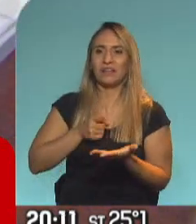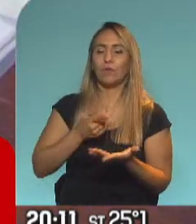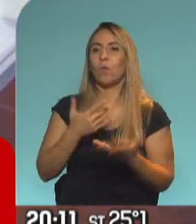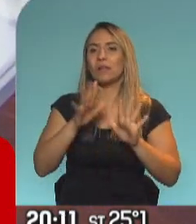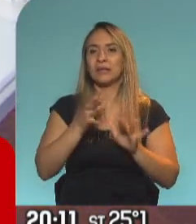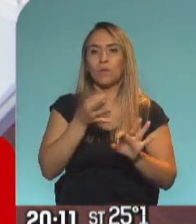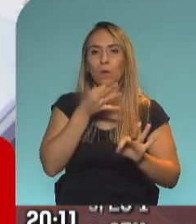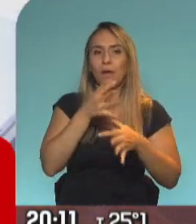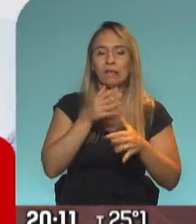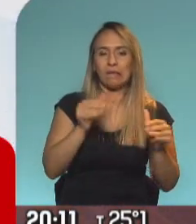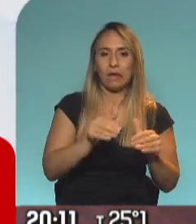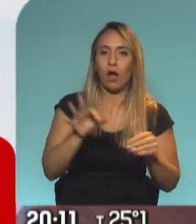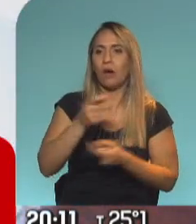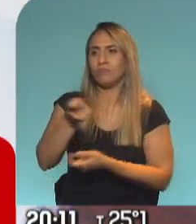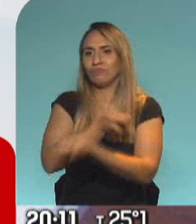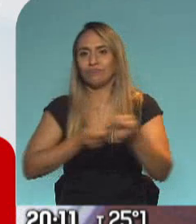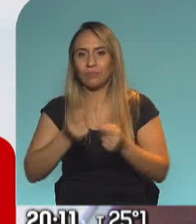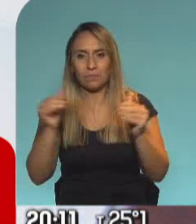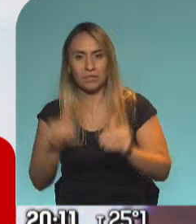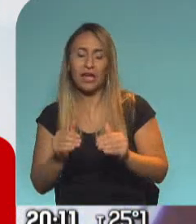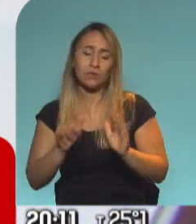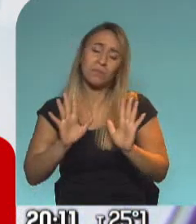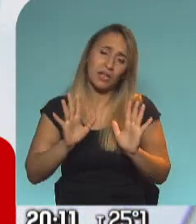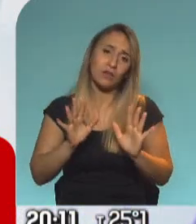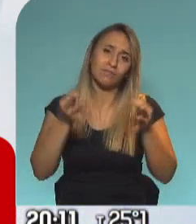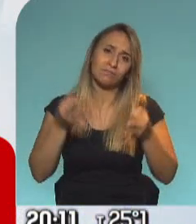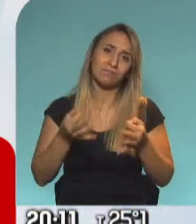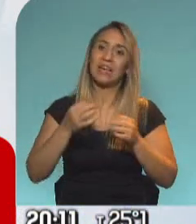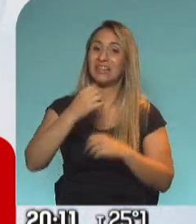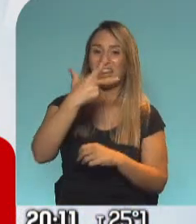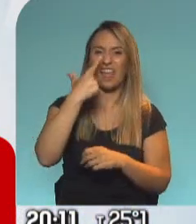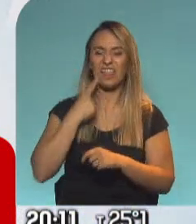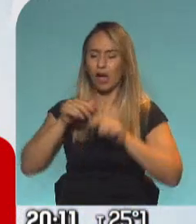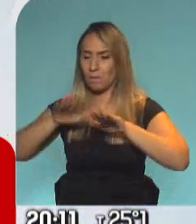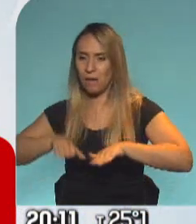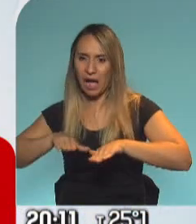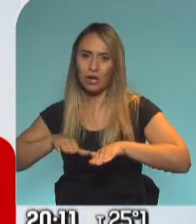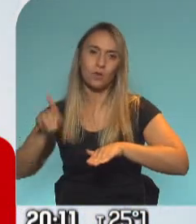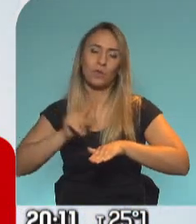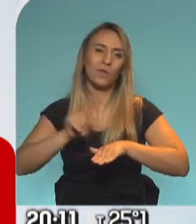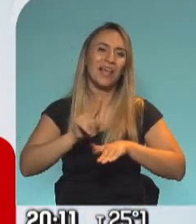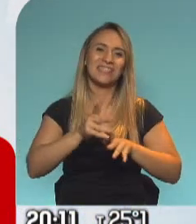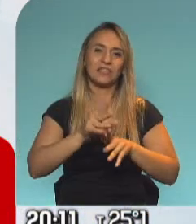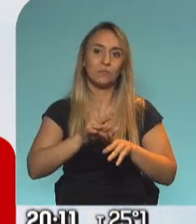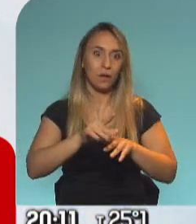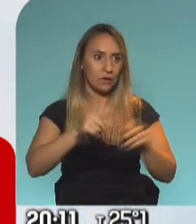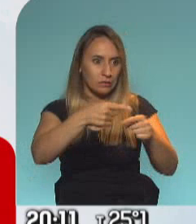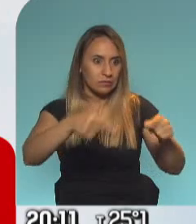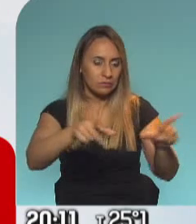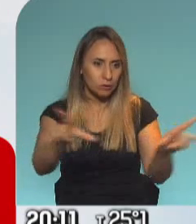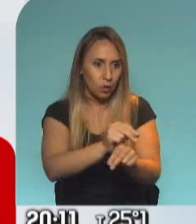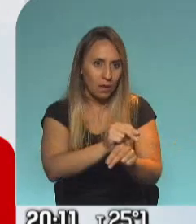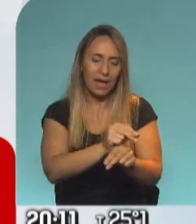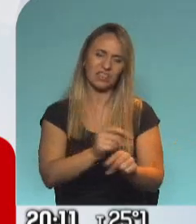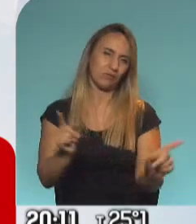y comercializar, pero en 3 días de paro no va a haber, Doña Rosa, una